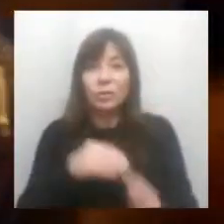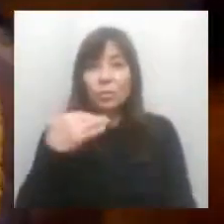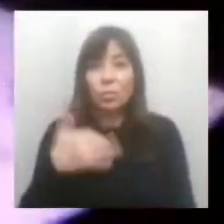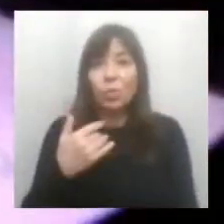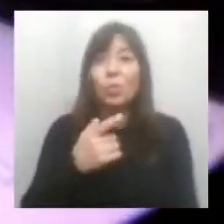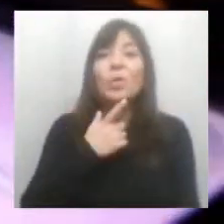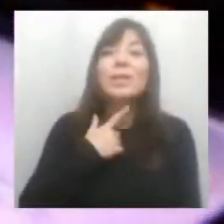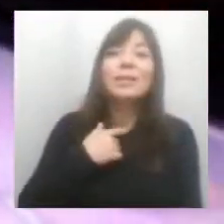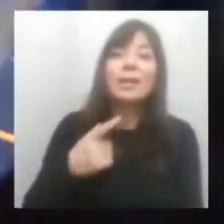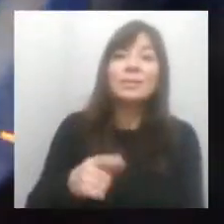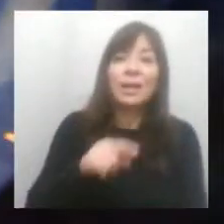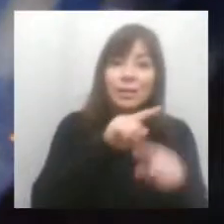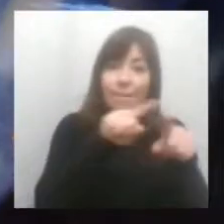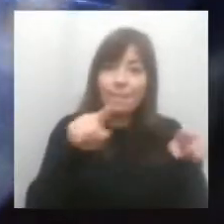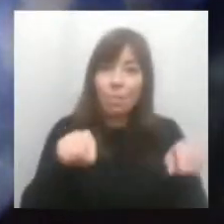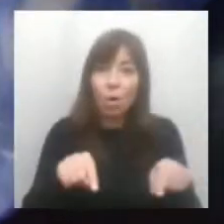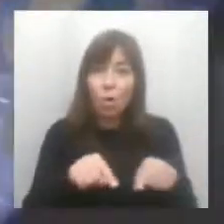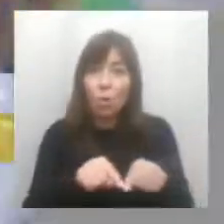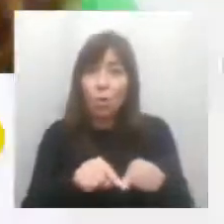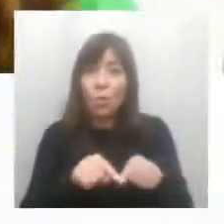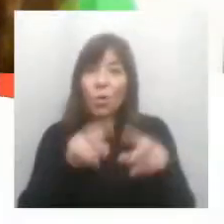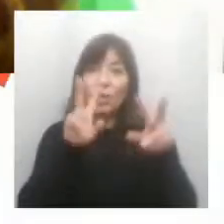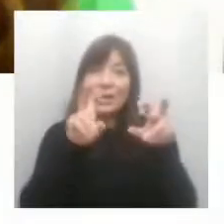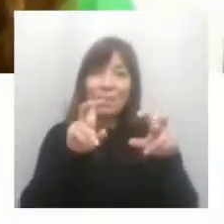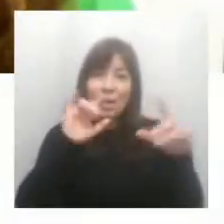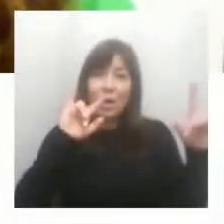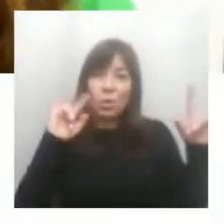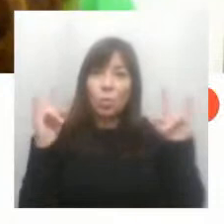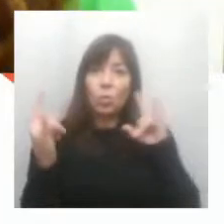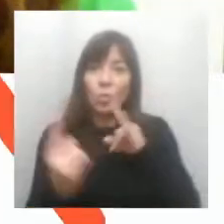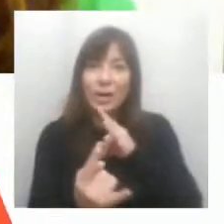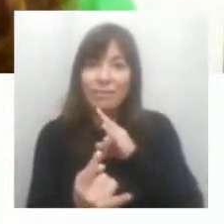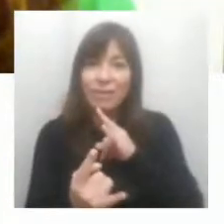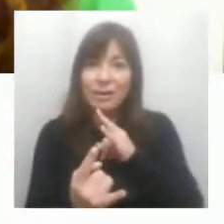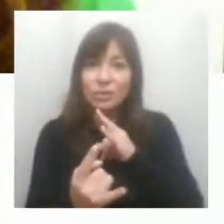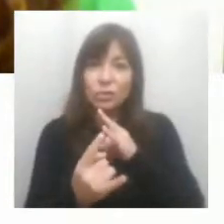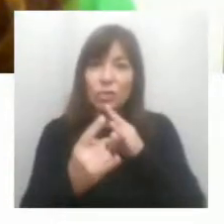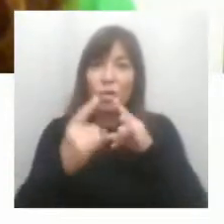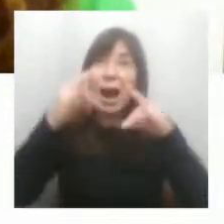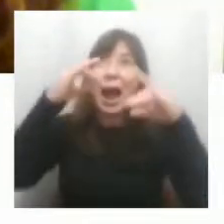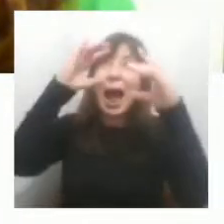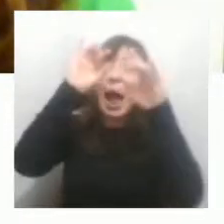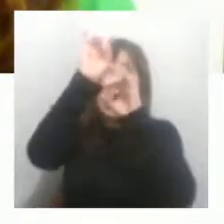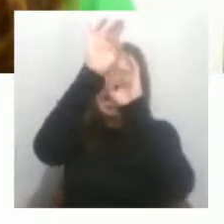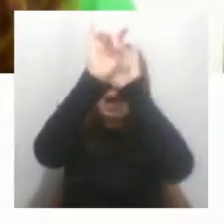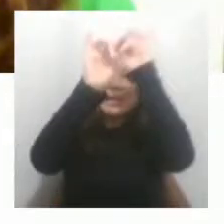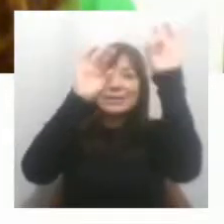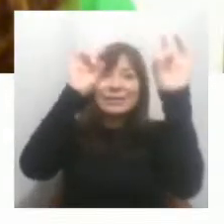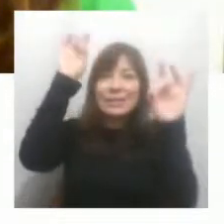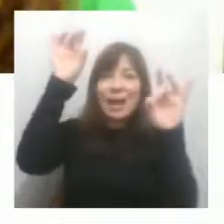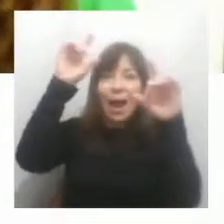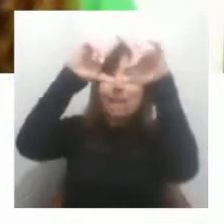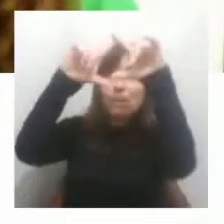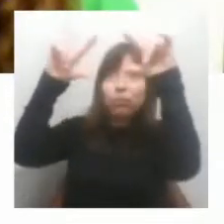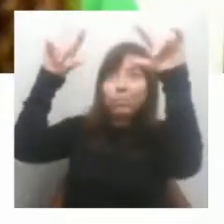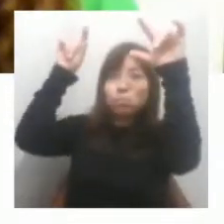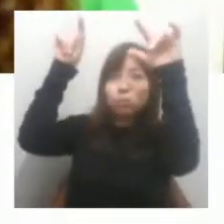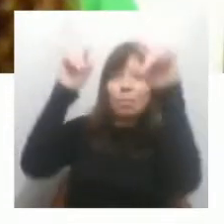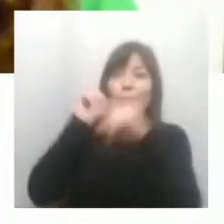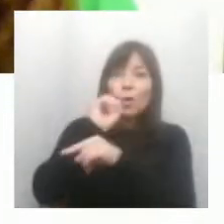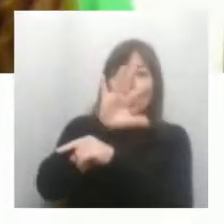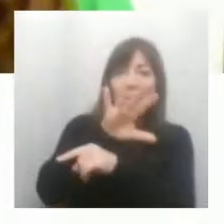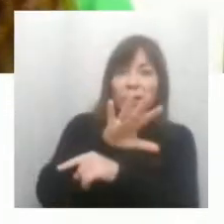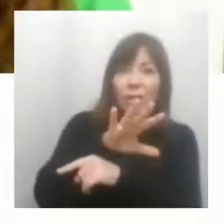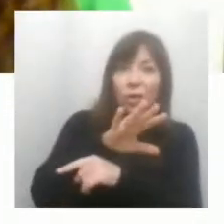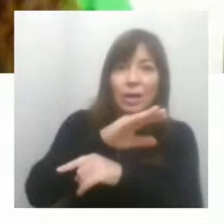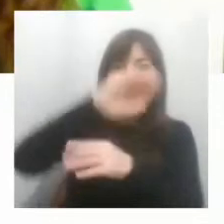ver con un módulo con el universo, el módulo vecindario galáctico, que es una sala de proyecciones que tiene un telón